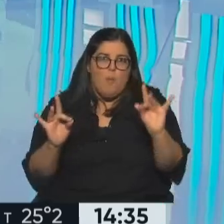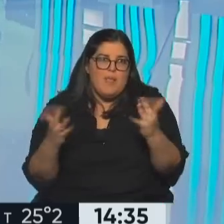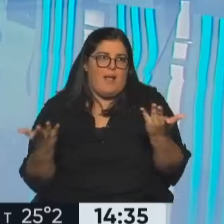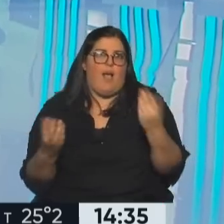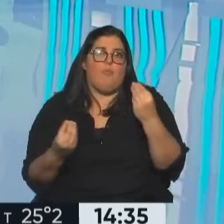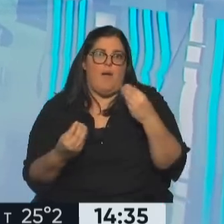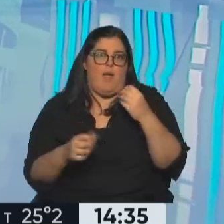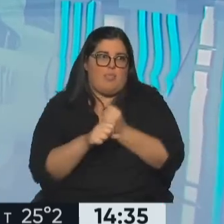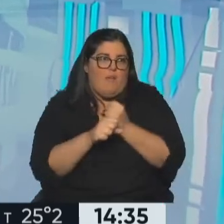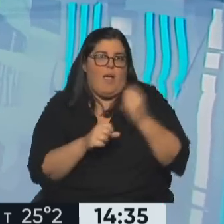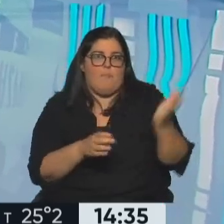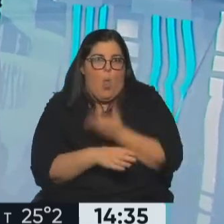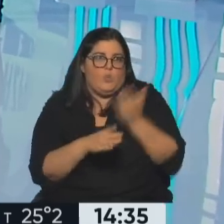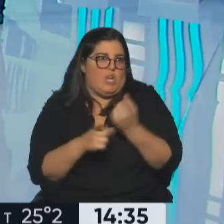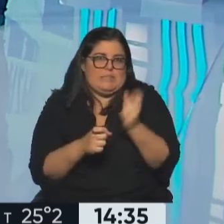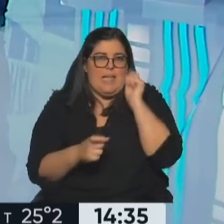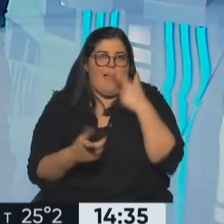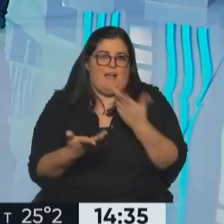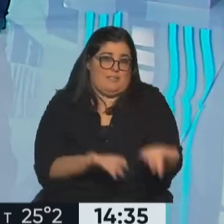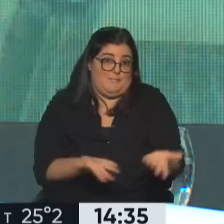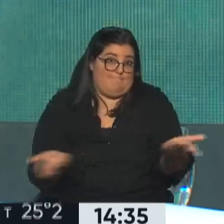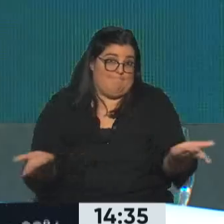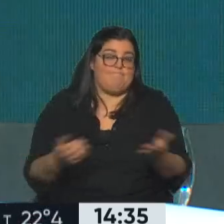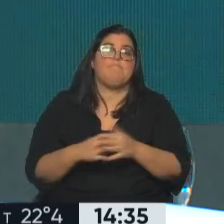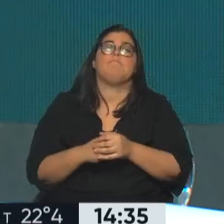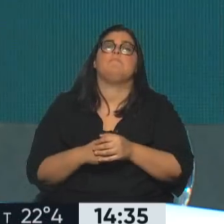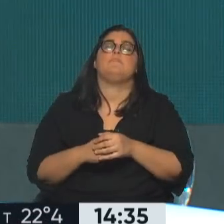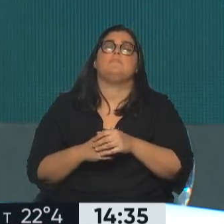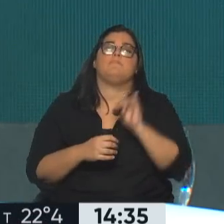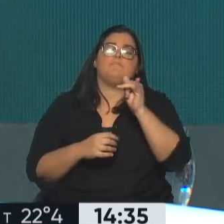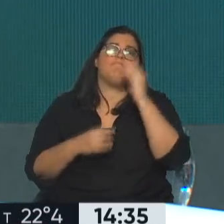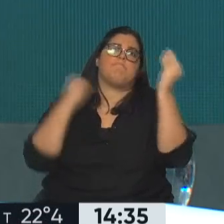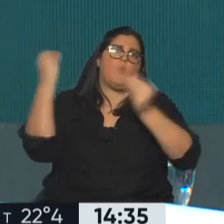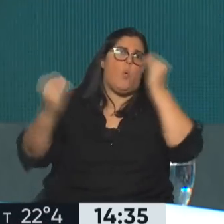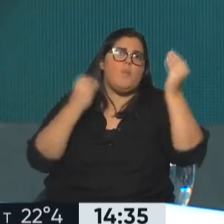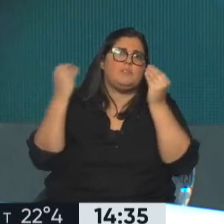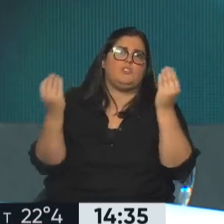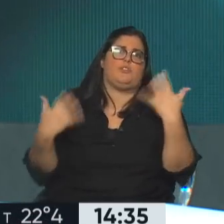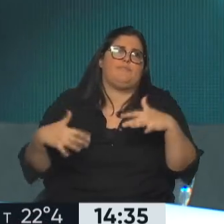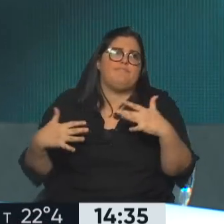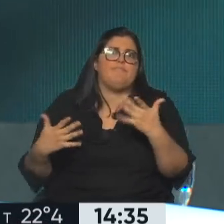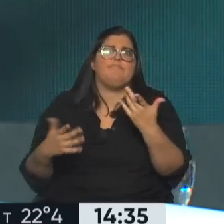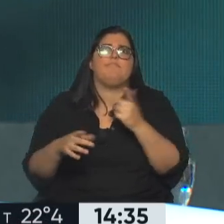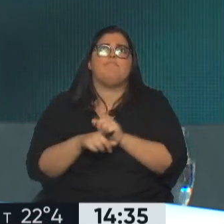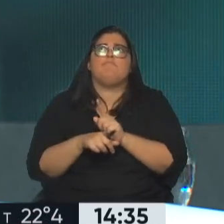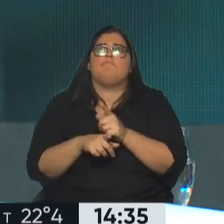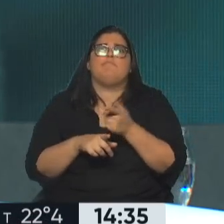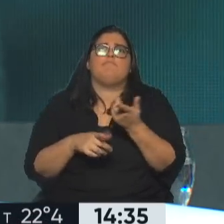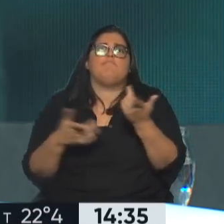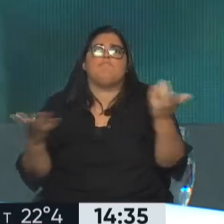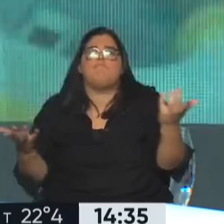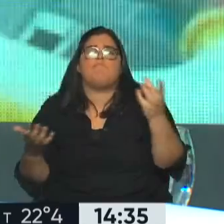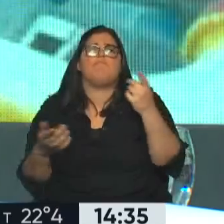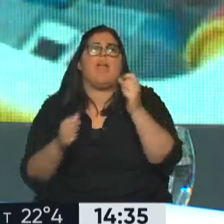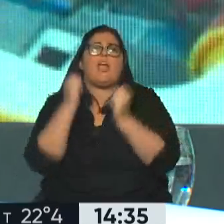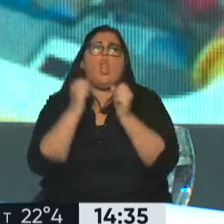poder trabajar y producir, nada más y nada menos. Sí, bueno, toda una preocupación en relación a también si cae o si entra en recesión